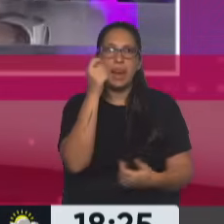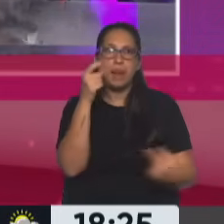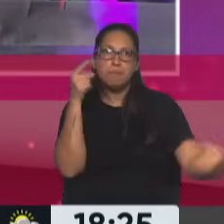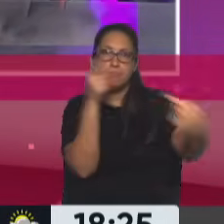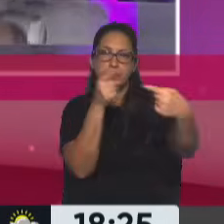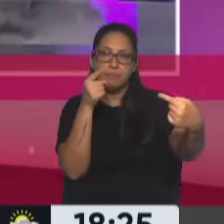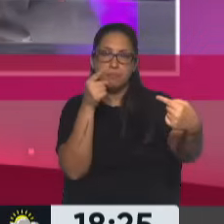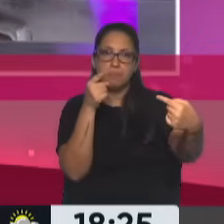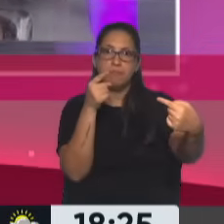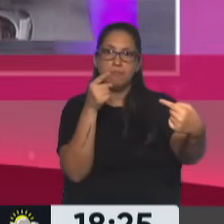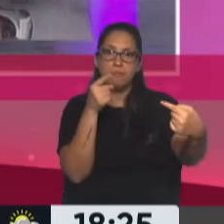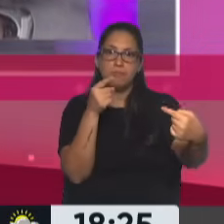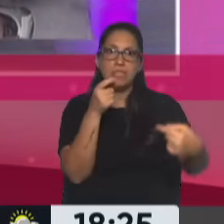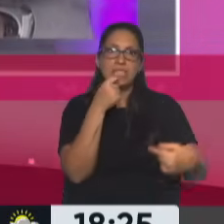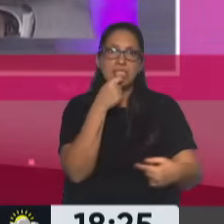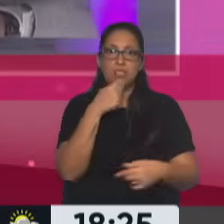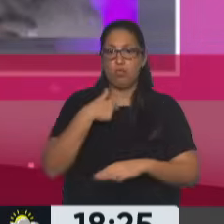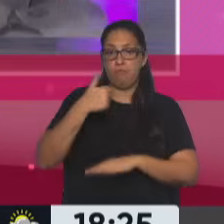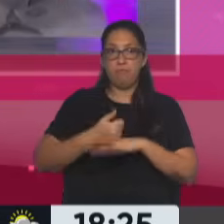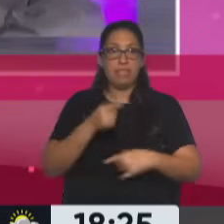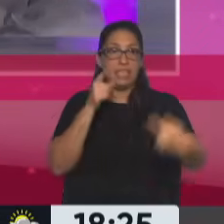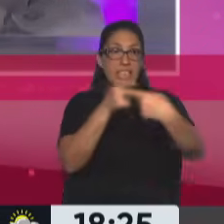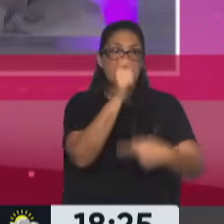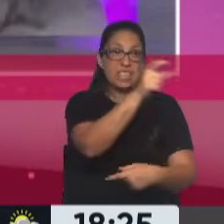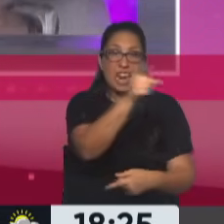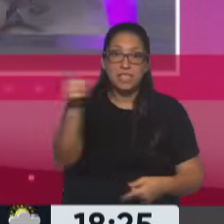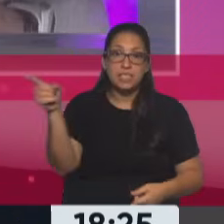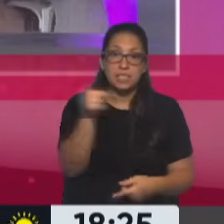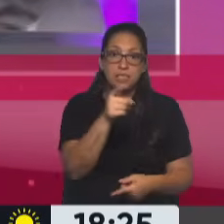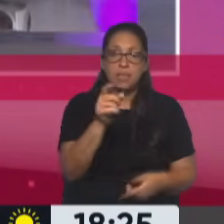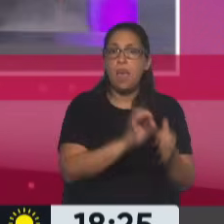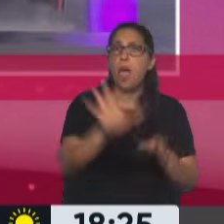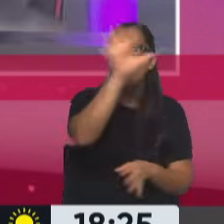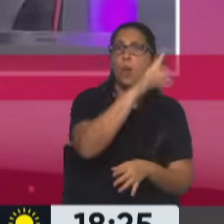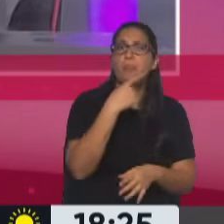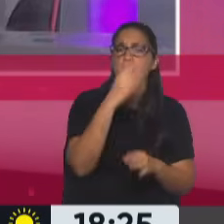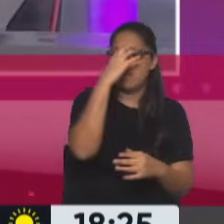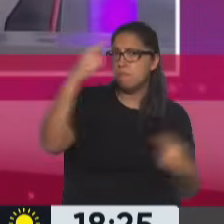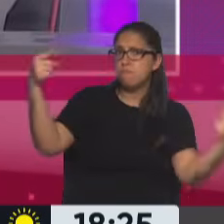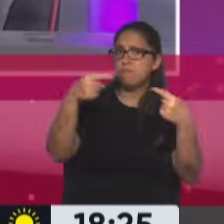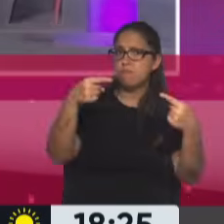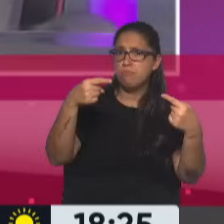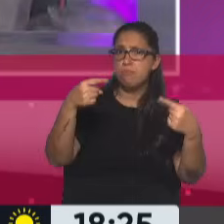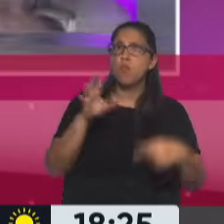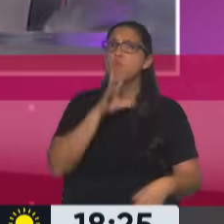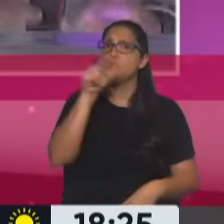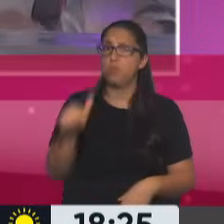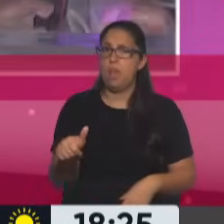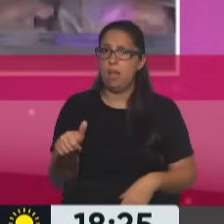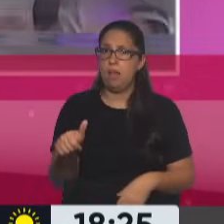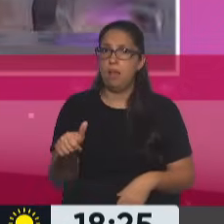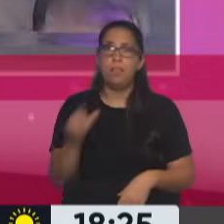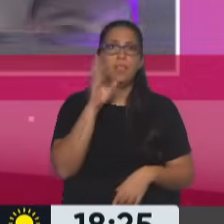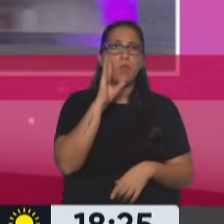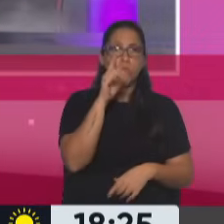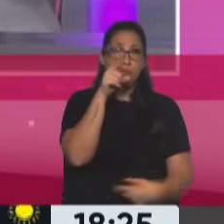vos mirás la discusión acerca de quién está enfrente, Europa dice, enfrente tengo una autocracia, Rusia, Estados